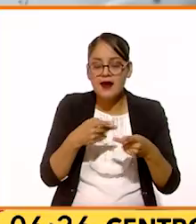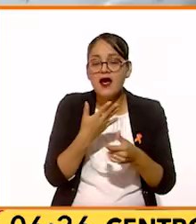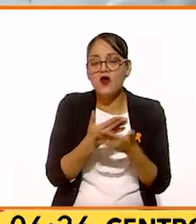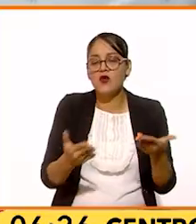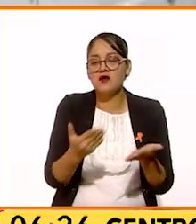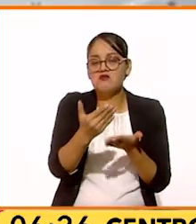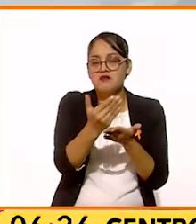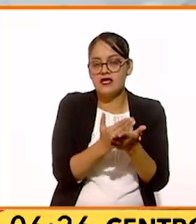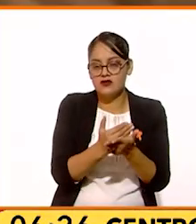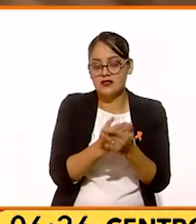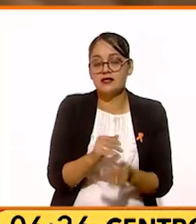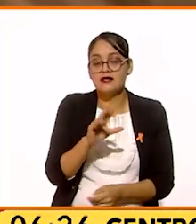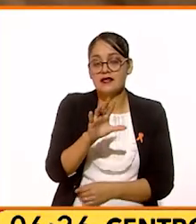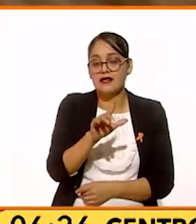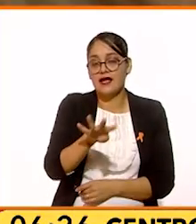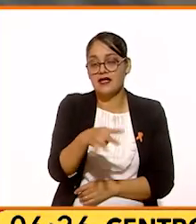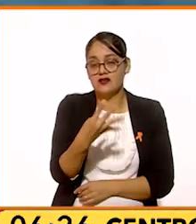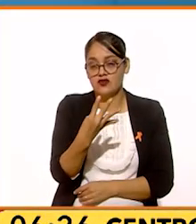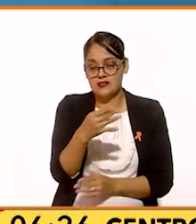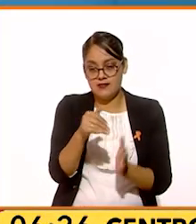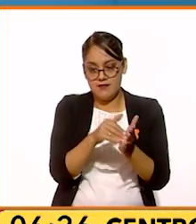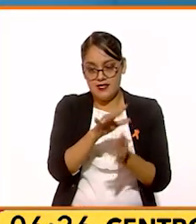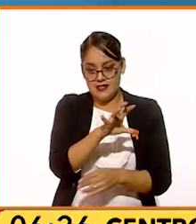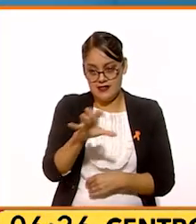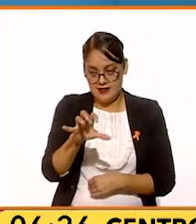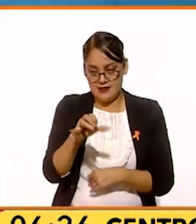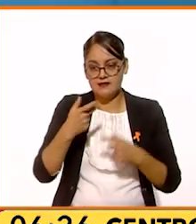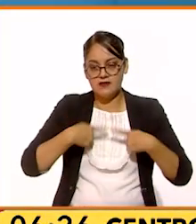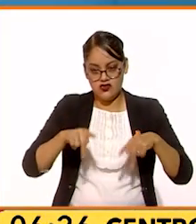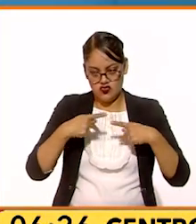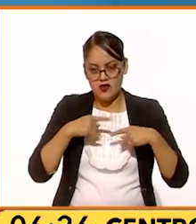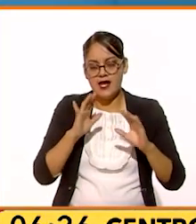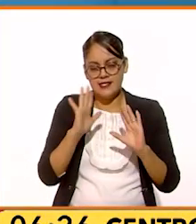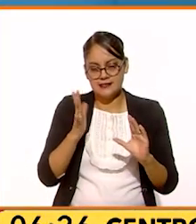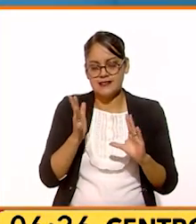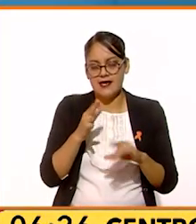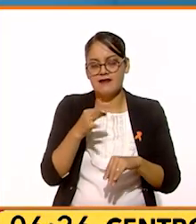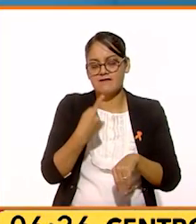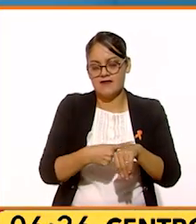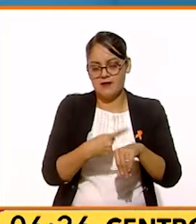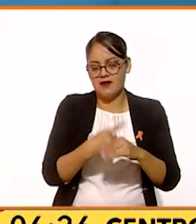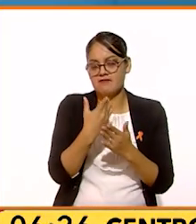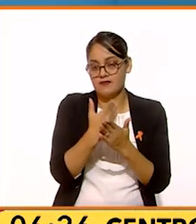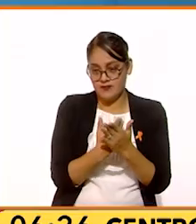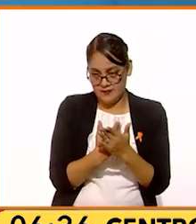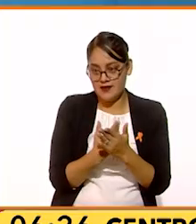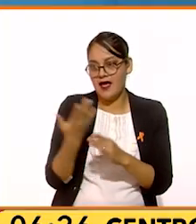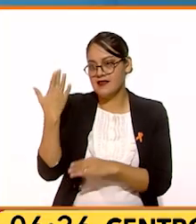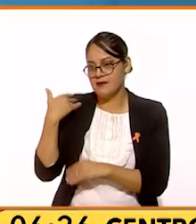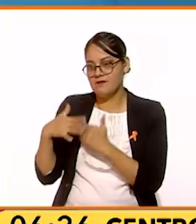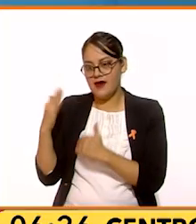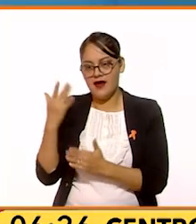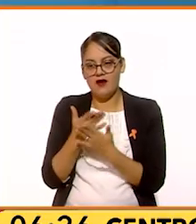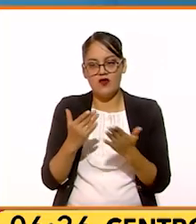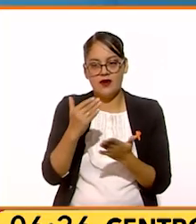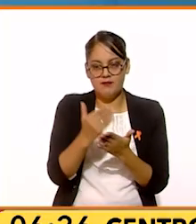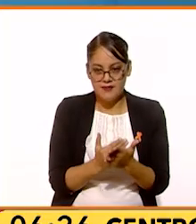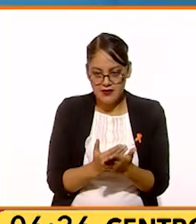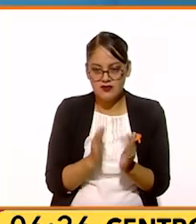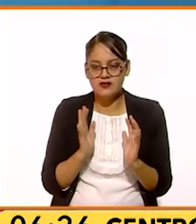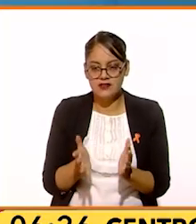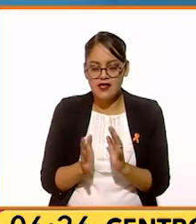de 14,500 casos. Entonces sí hay una reducción Sí. sustancial de los casos de dengue, si bien todavía tenemos